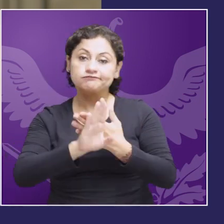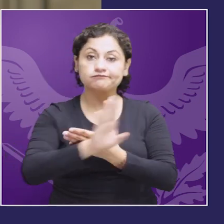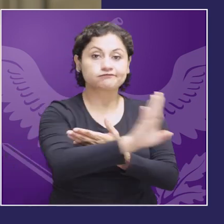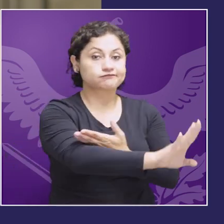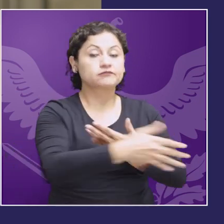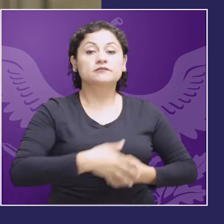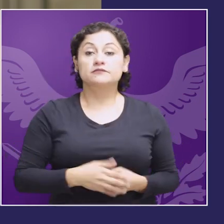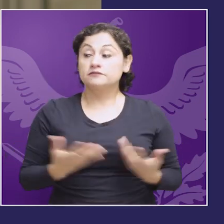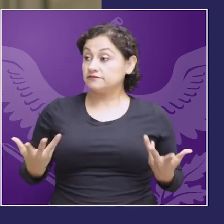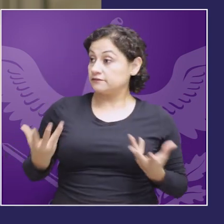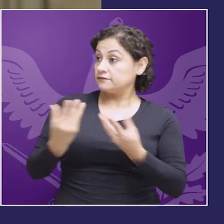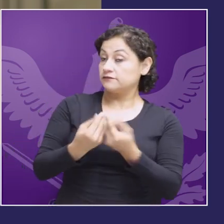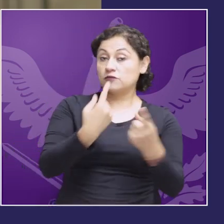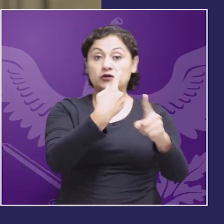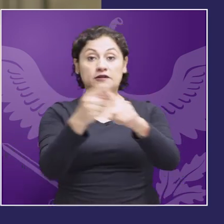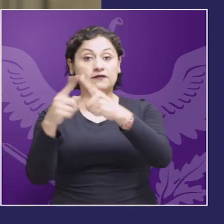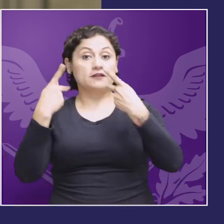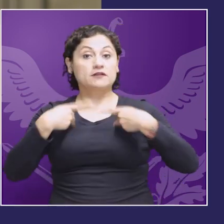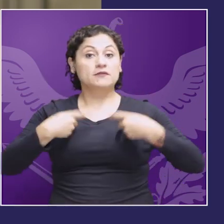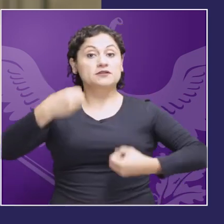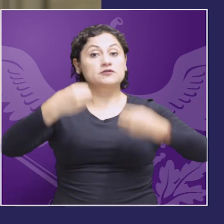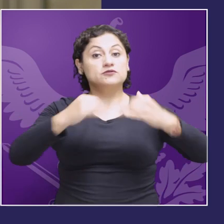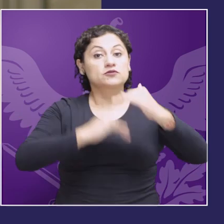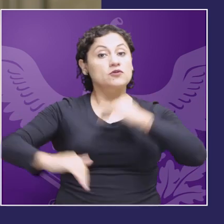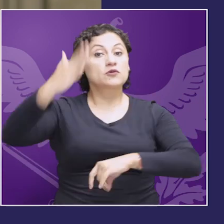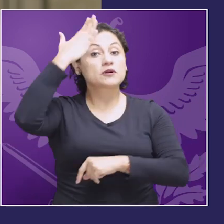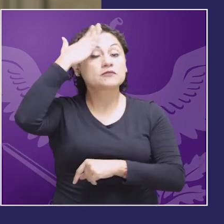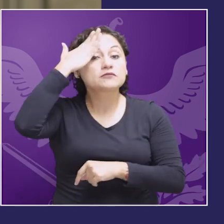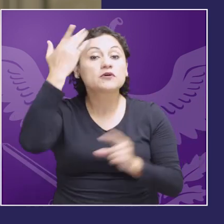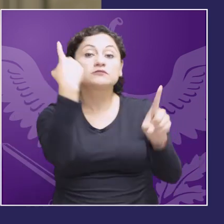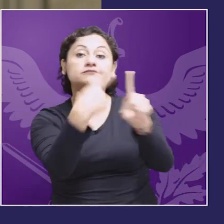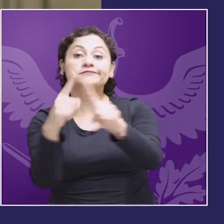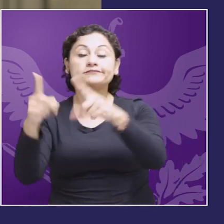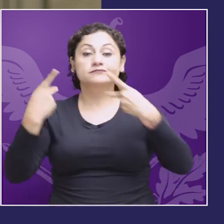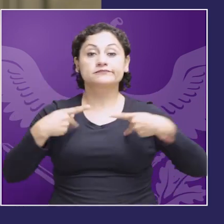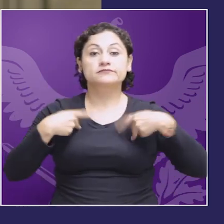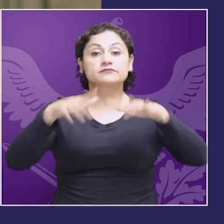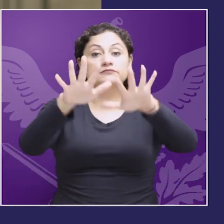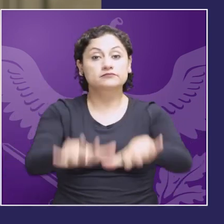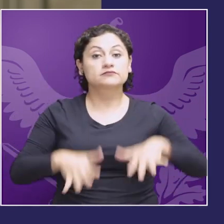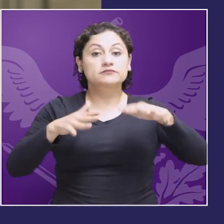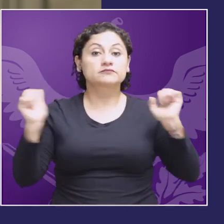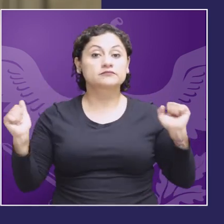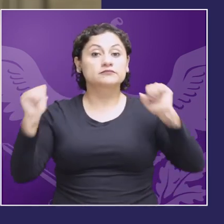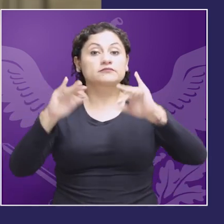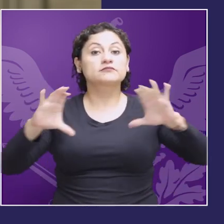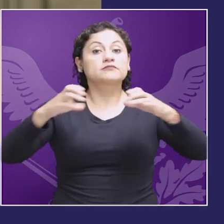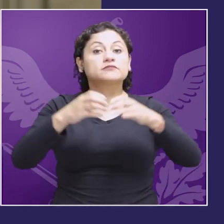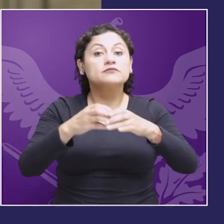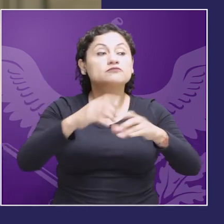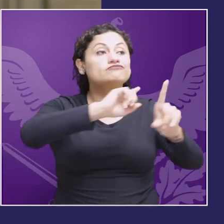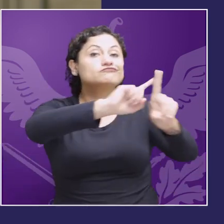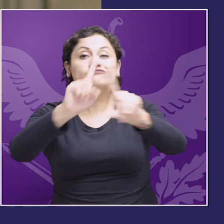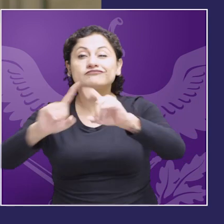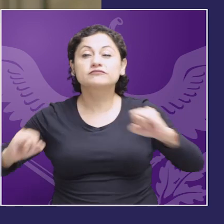Básicamente poder compartir con magistradas, como algunas de las que están aquí en el auditorio, con expertas de organismos internacionales,